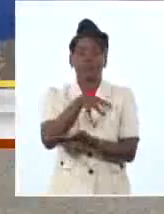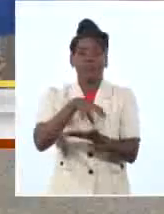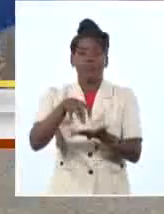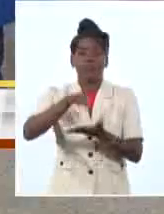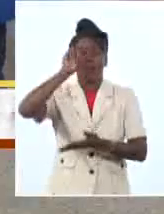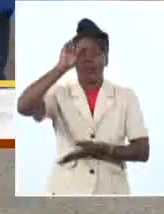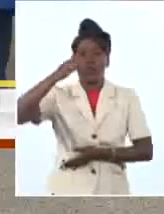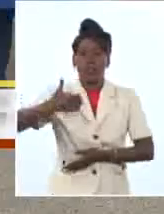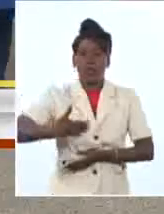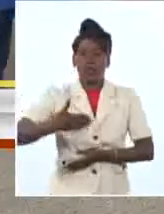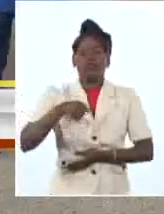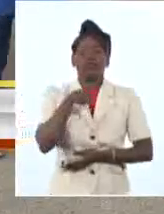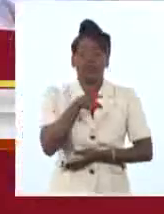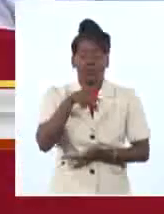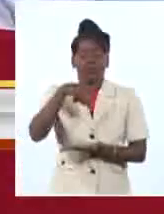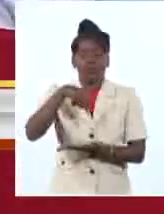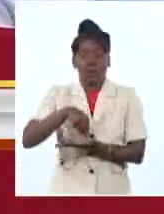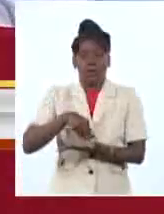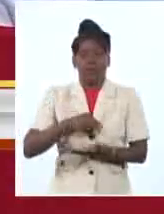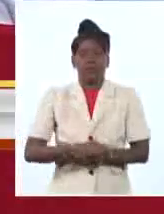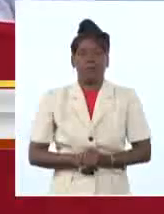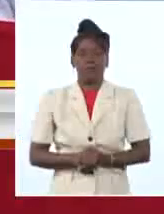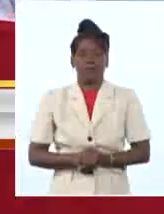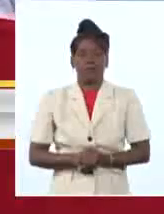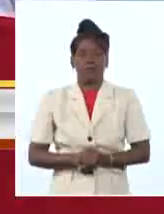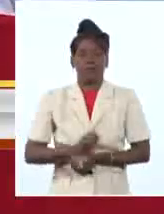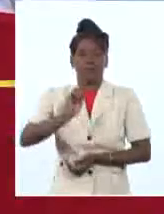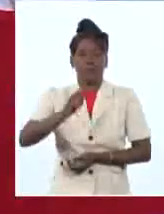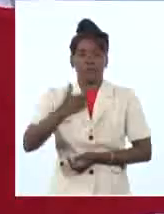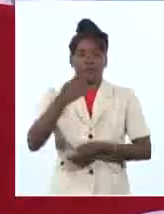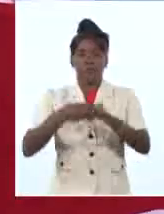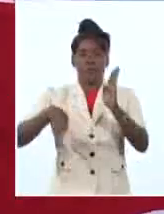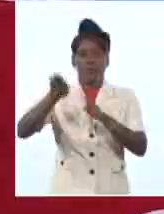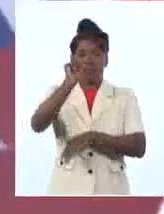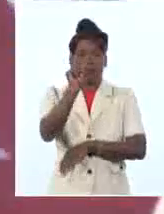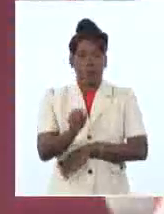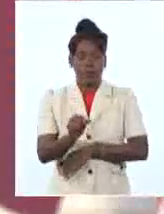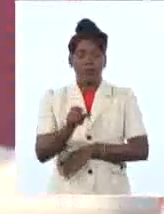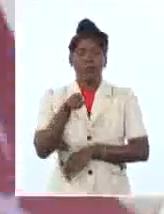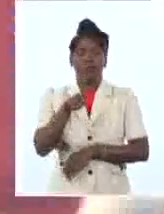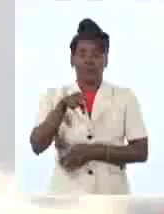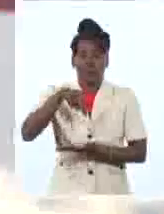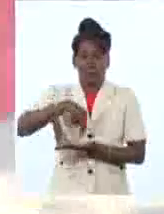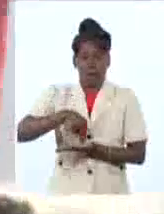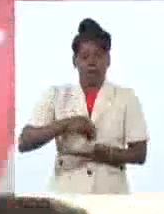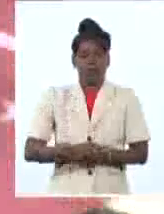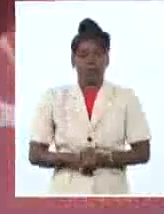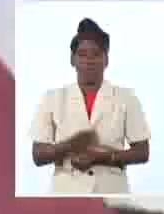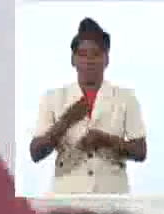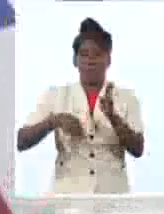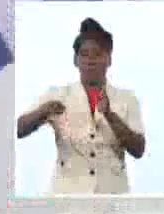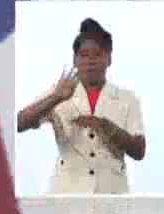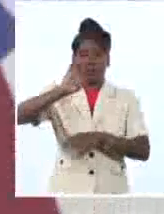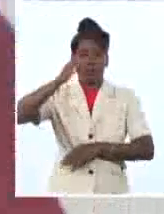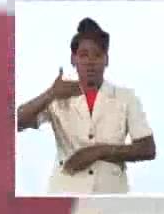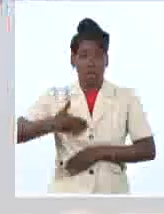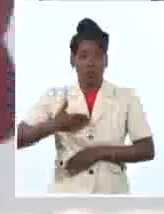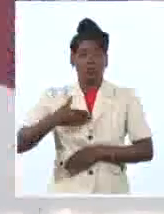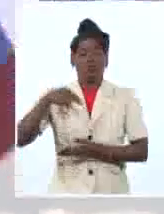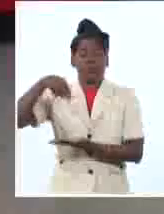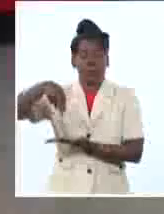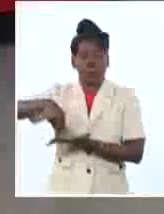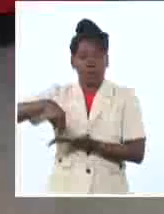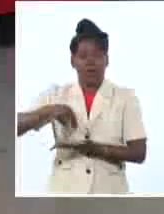compañero Jorge Luis broche Lorenzo el viceprimer ministro Jorge Luis perdomodileia el ministro de salud pública José Ángel